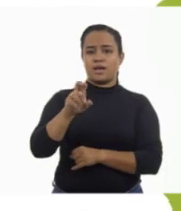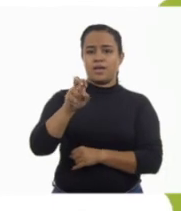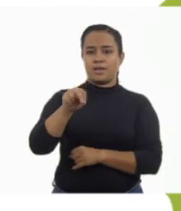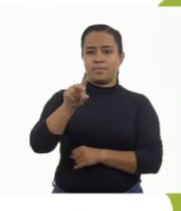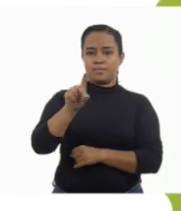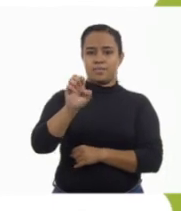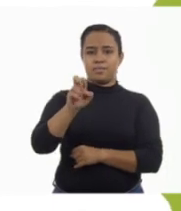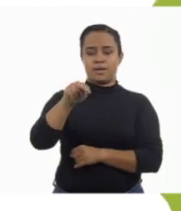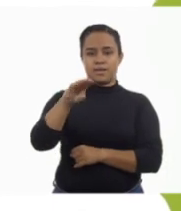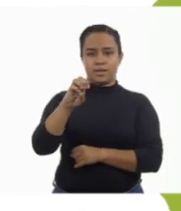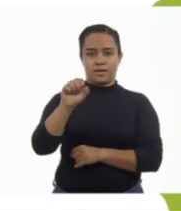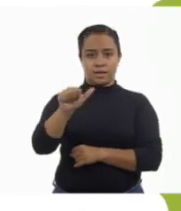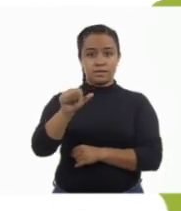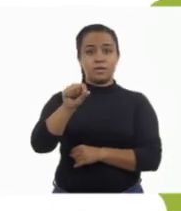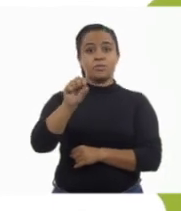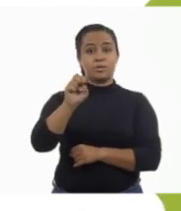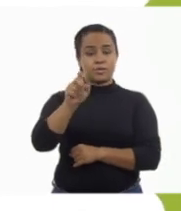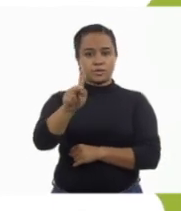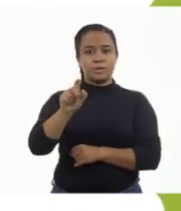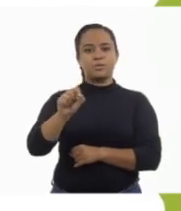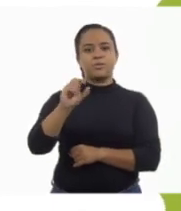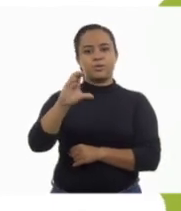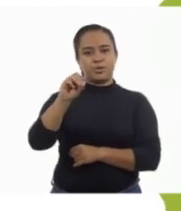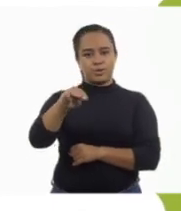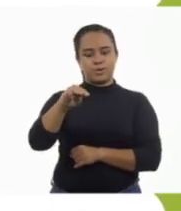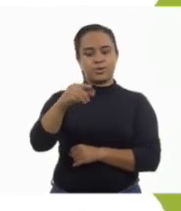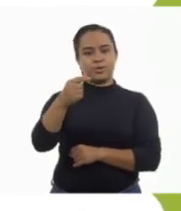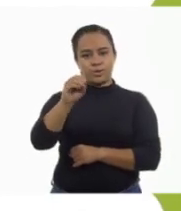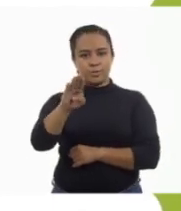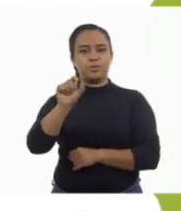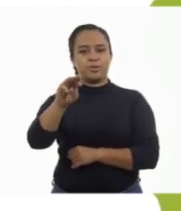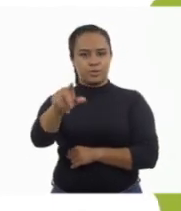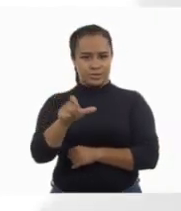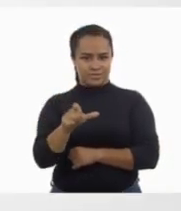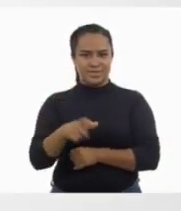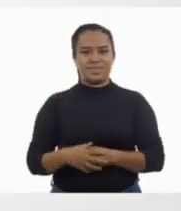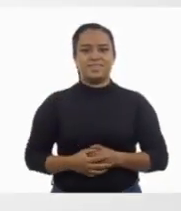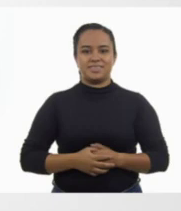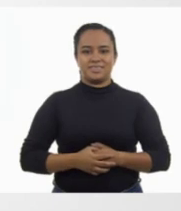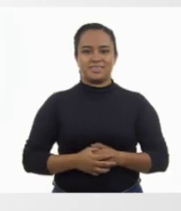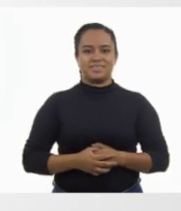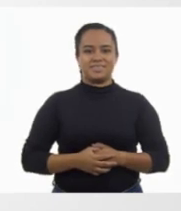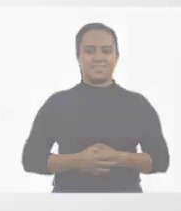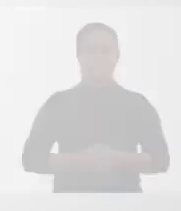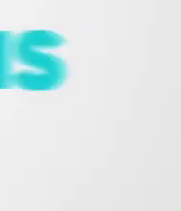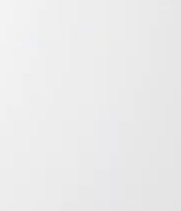en la siguiente liga aprendeencasa.cep.gov.mx.